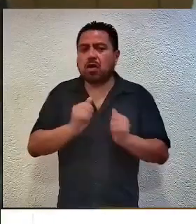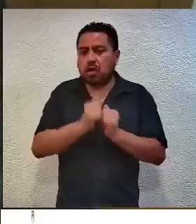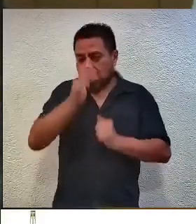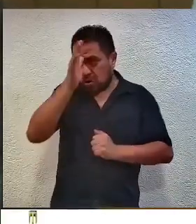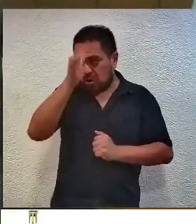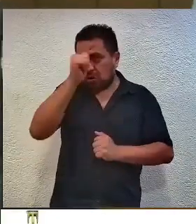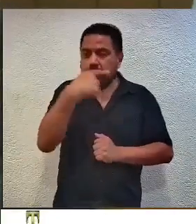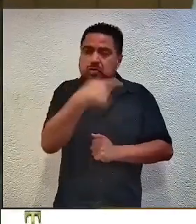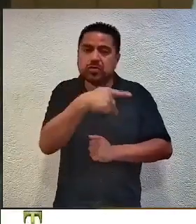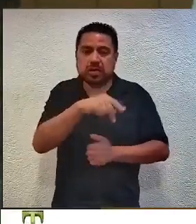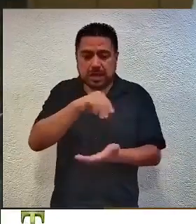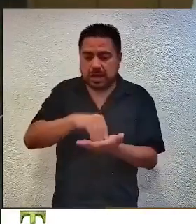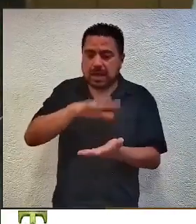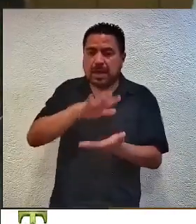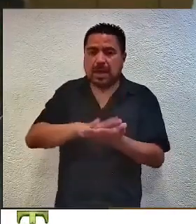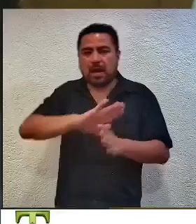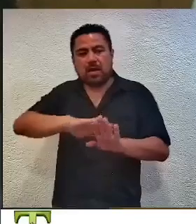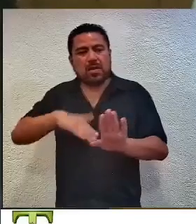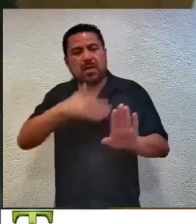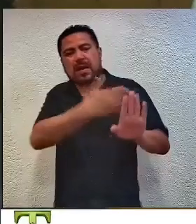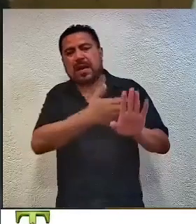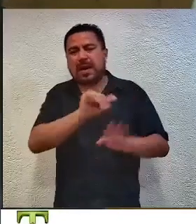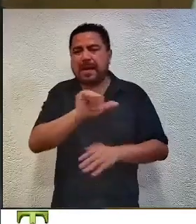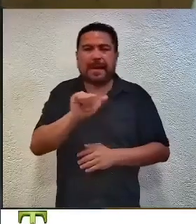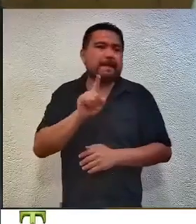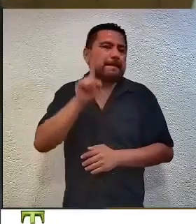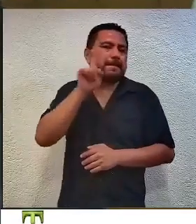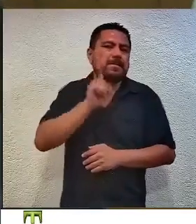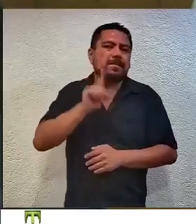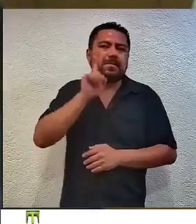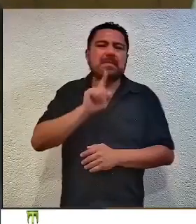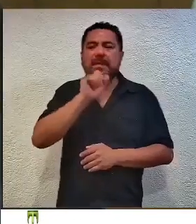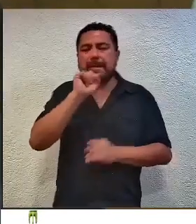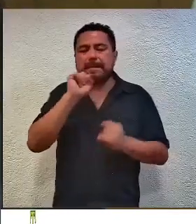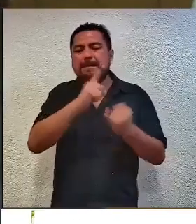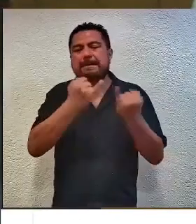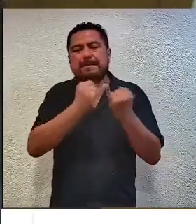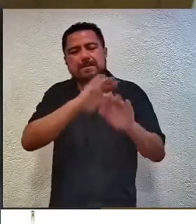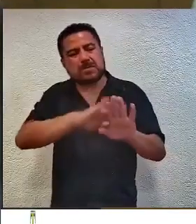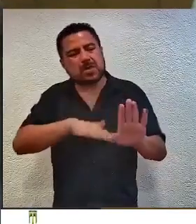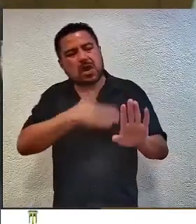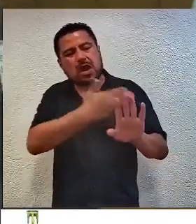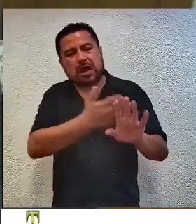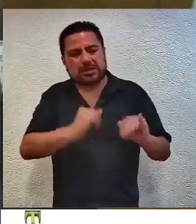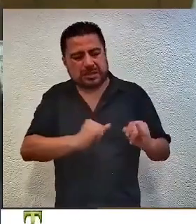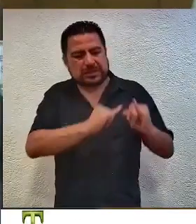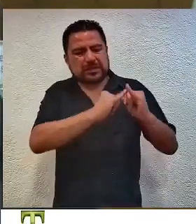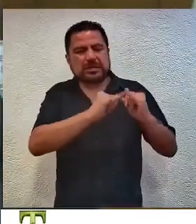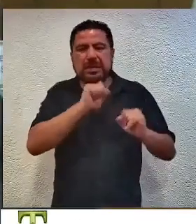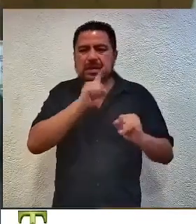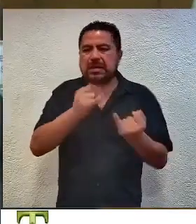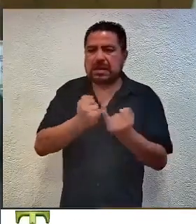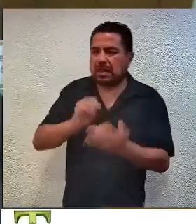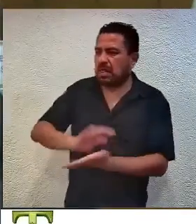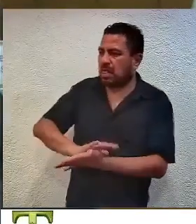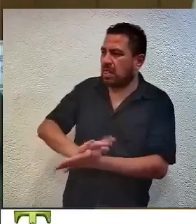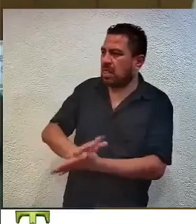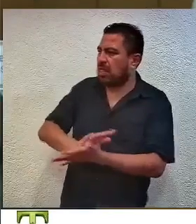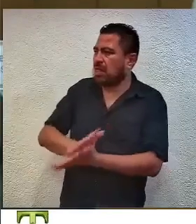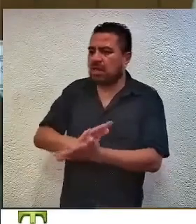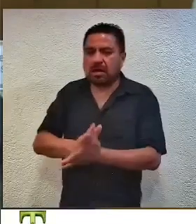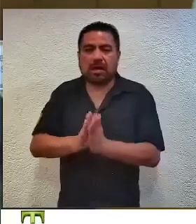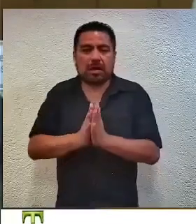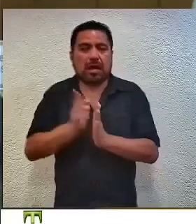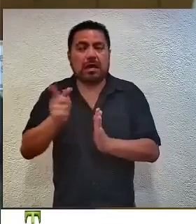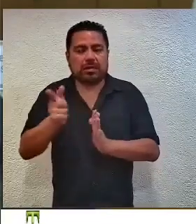concepto constituyen violencia de género, violencia institucional y discriminación, y